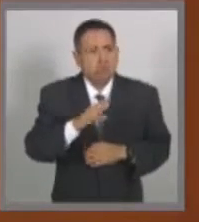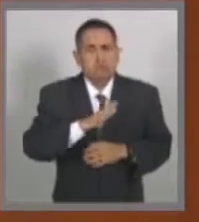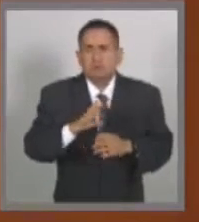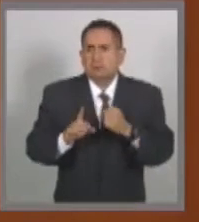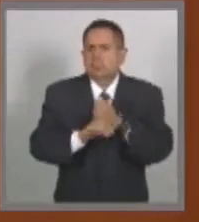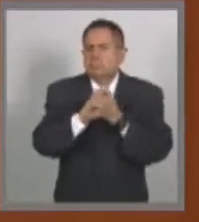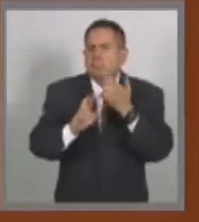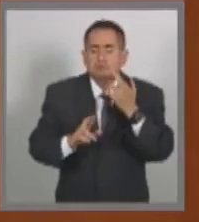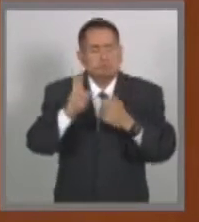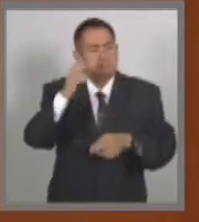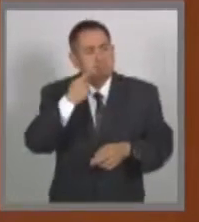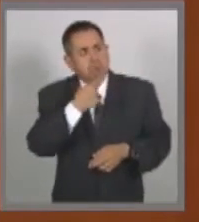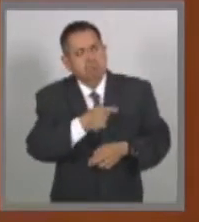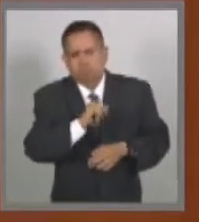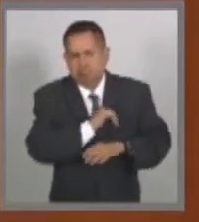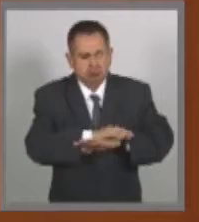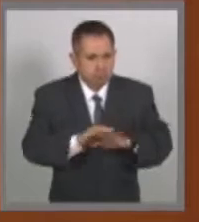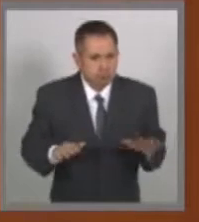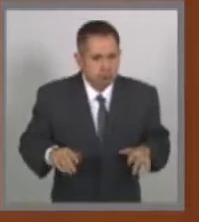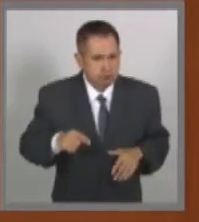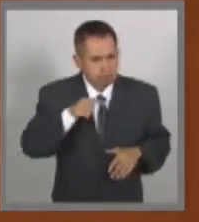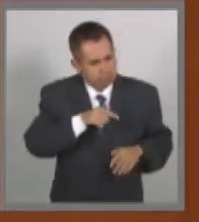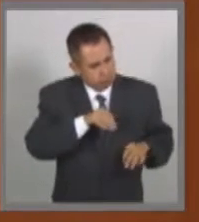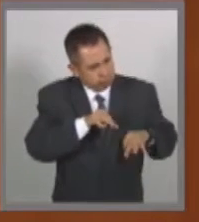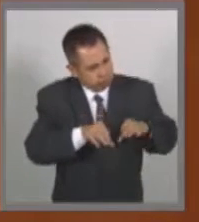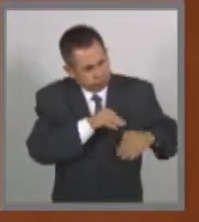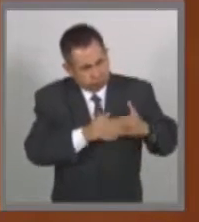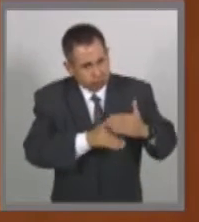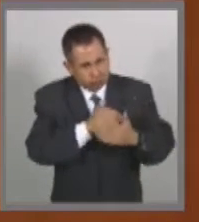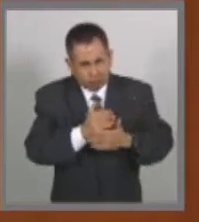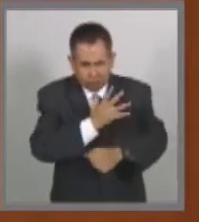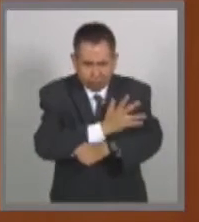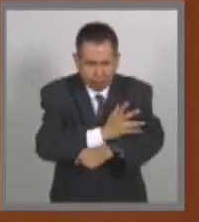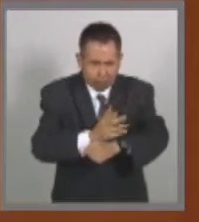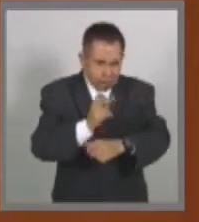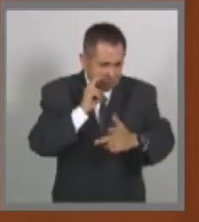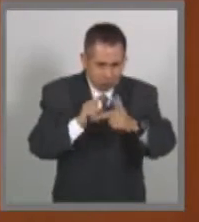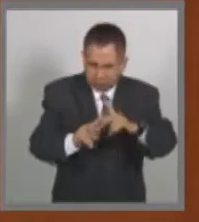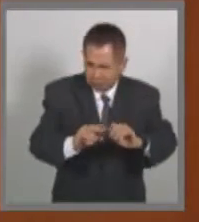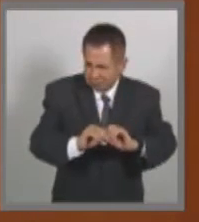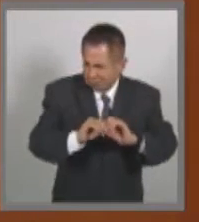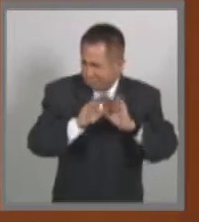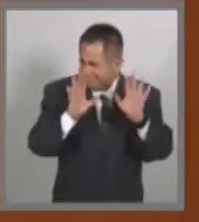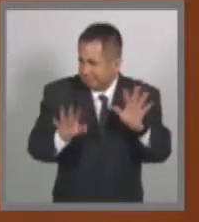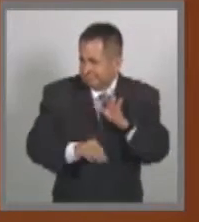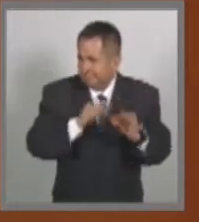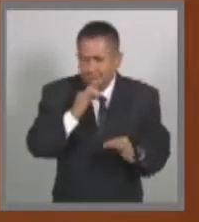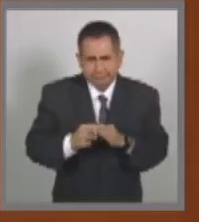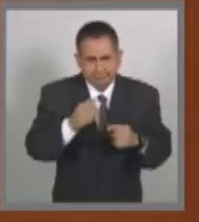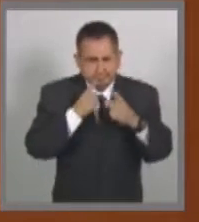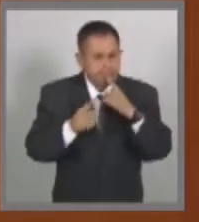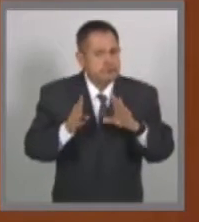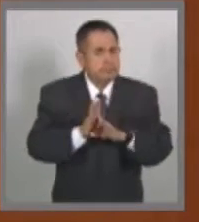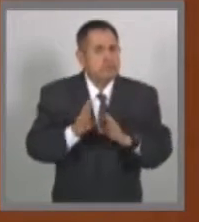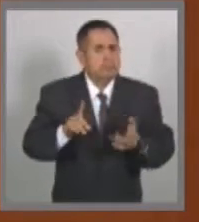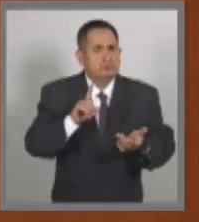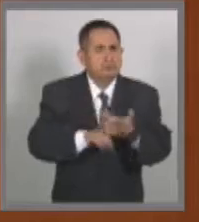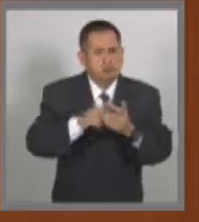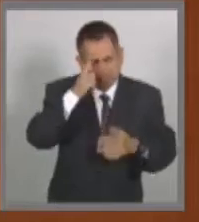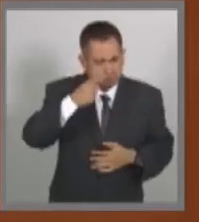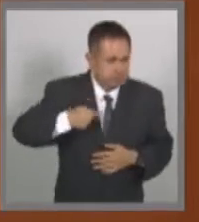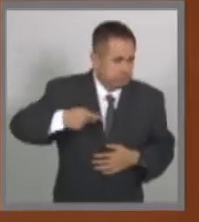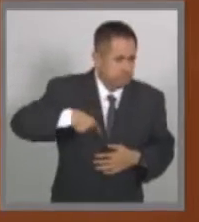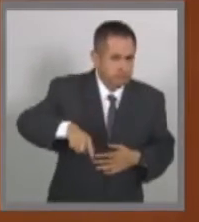presentado inconformidades, porque han hecho un trabajo de transparencia que se transformó en un modelo para muchos